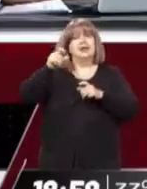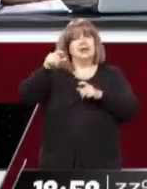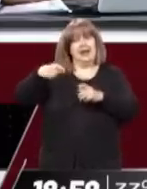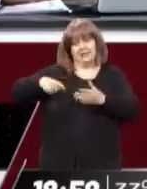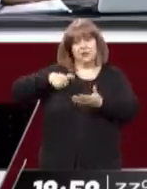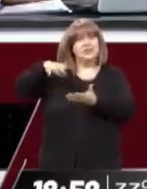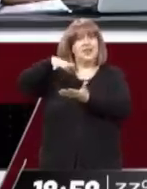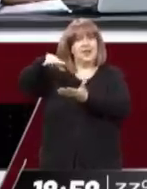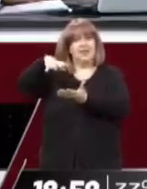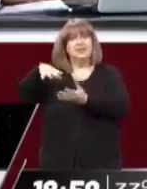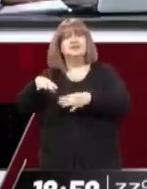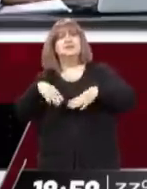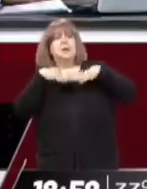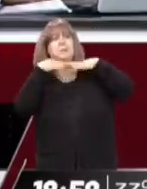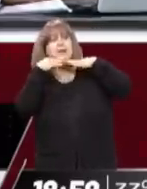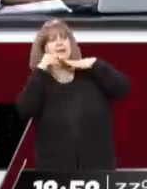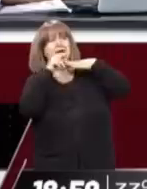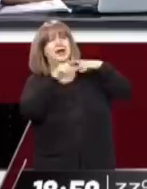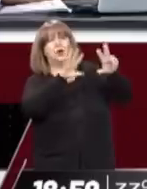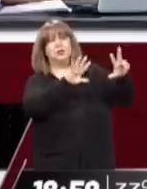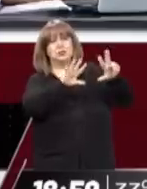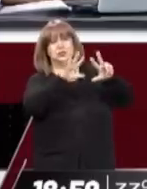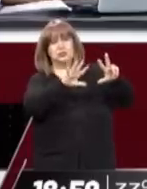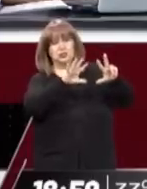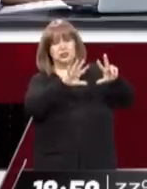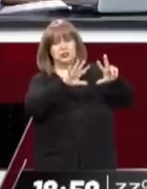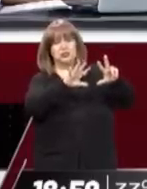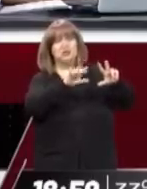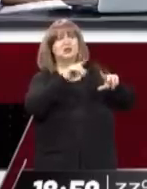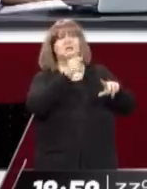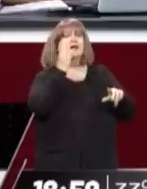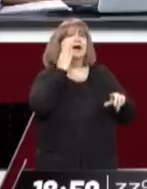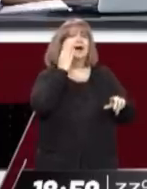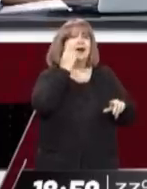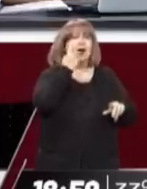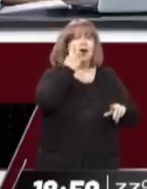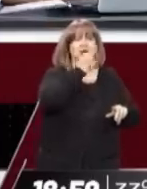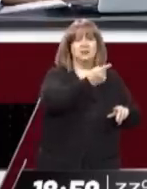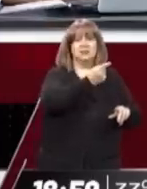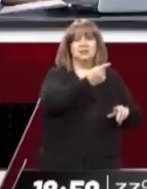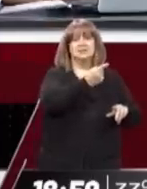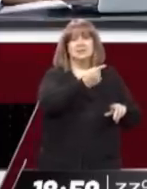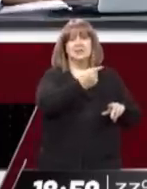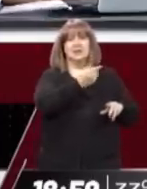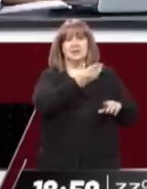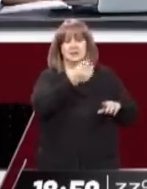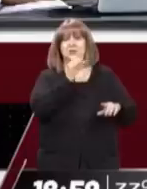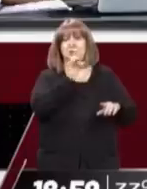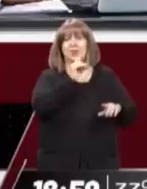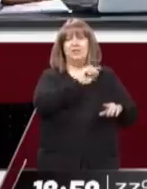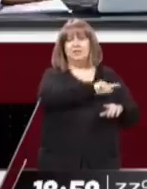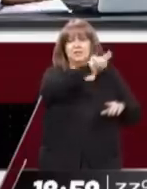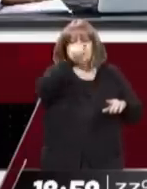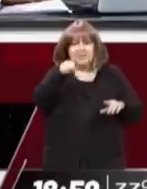entonces creo que esa condena social es mucho más grande de las cosas fuera de línea que puedan